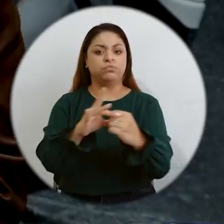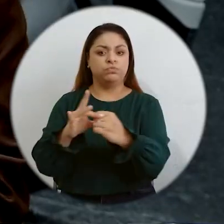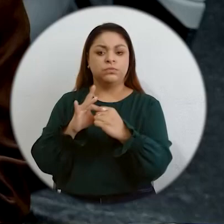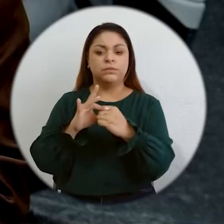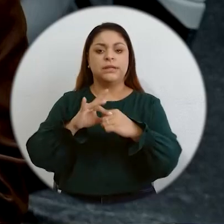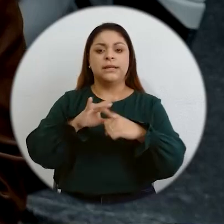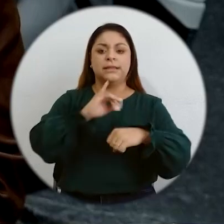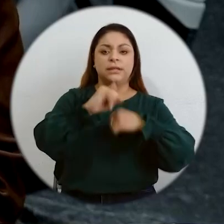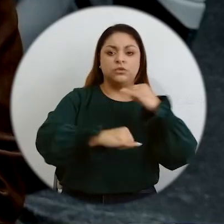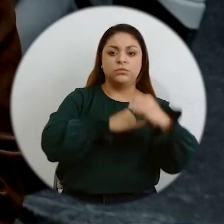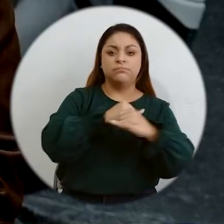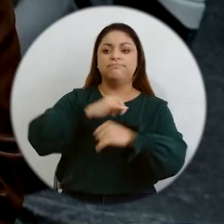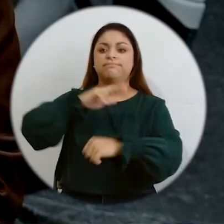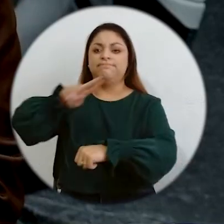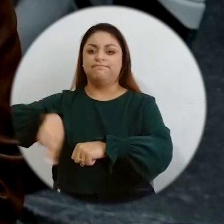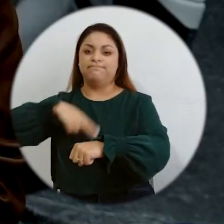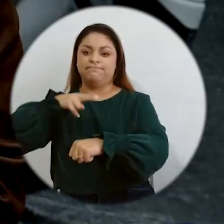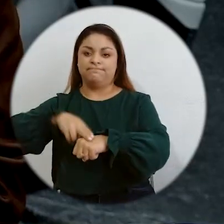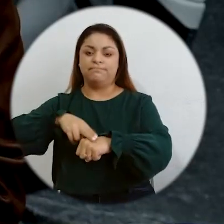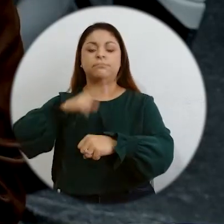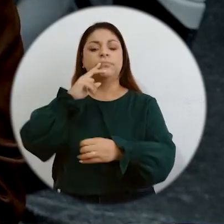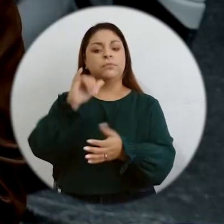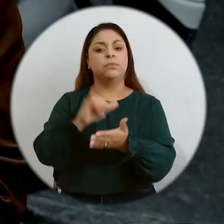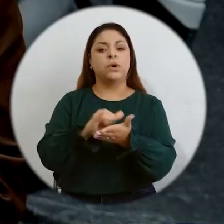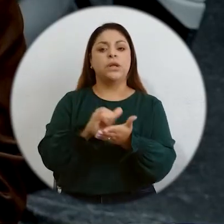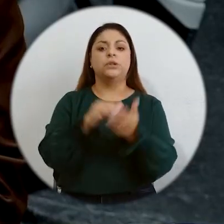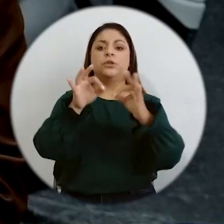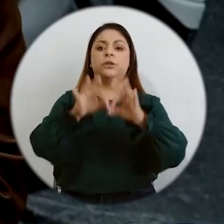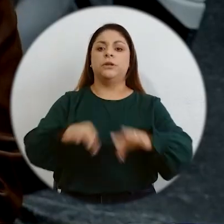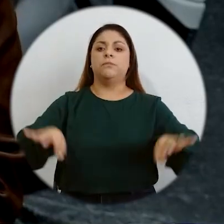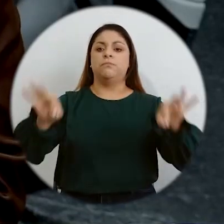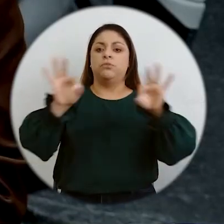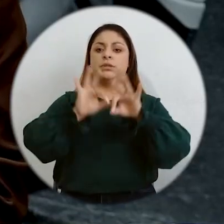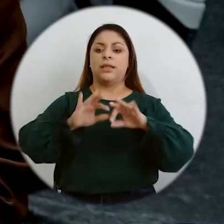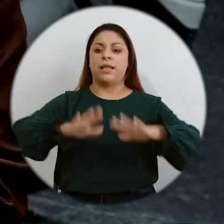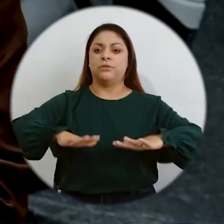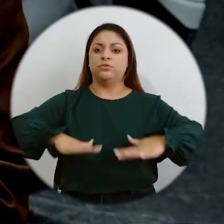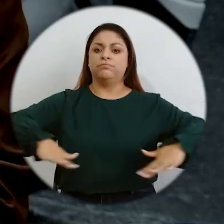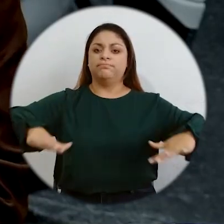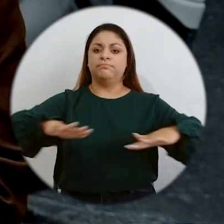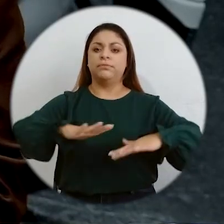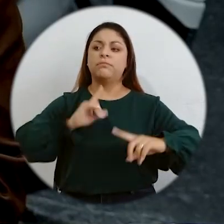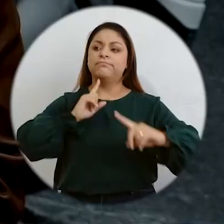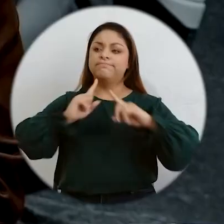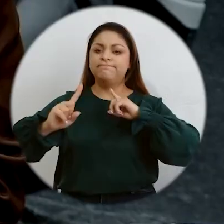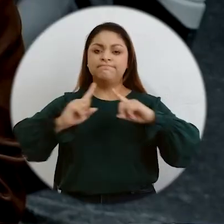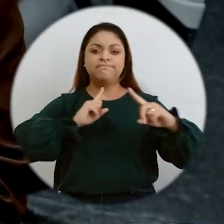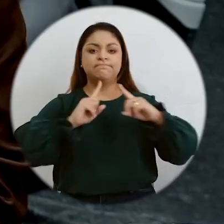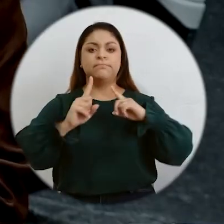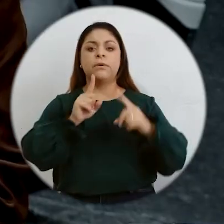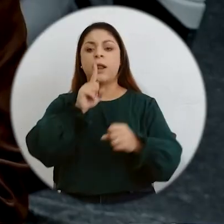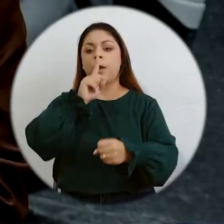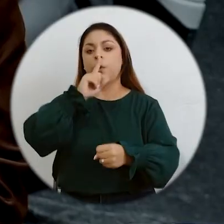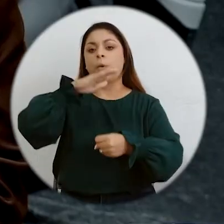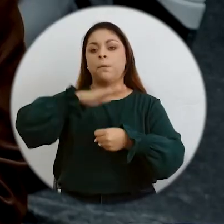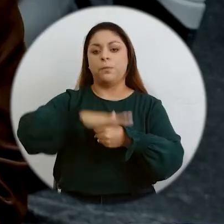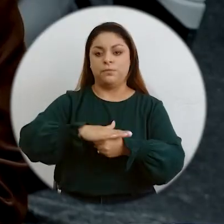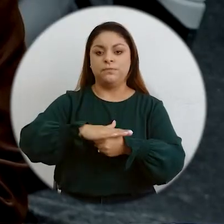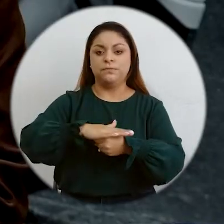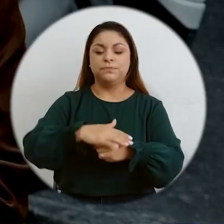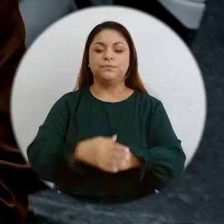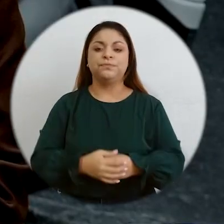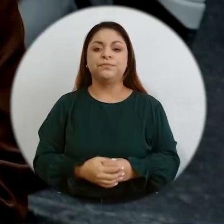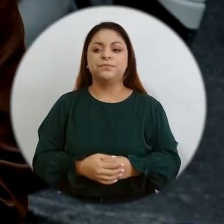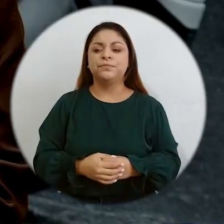esfuerzos nacionales. Por eso es fundamental estos espacios de diálogo, de compromiso.